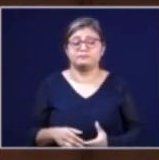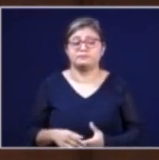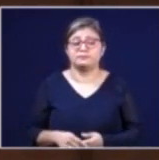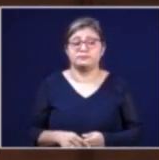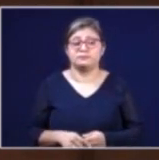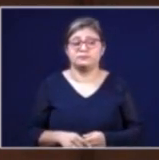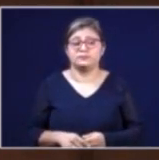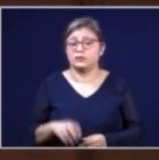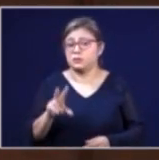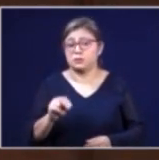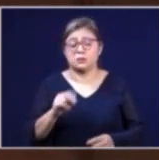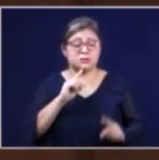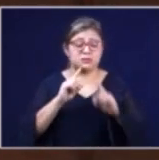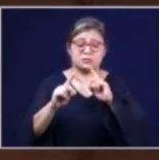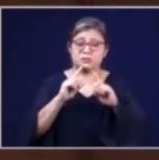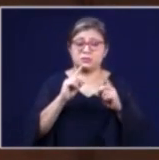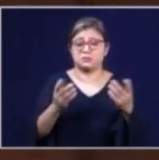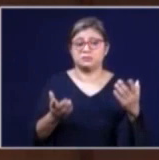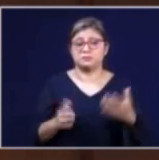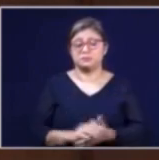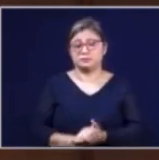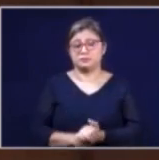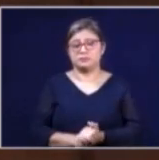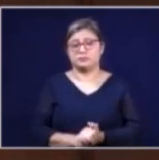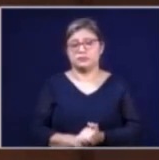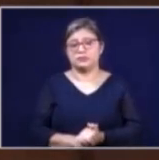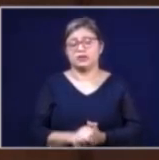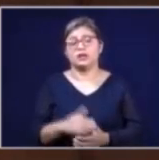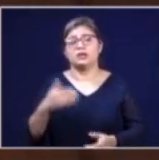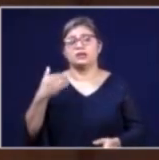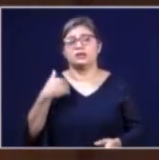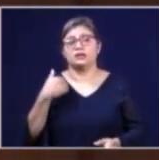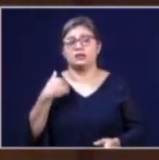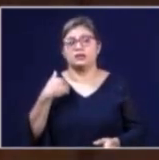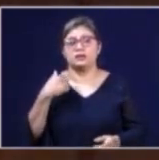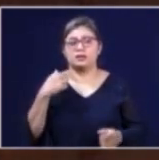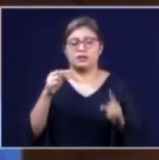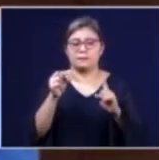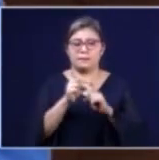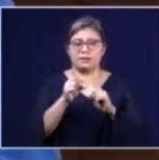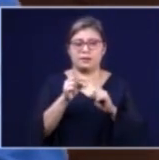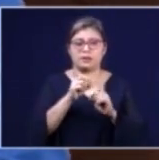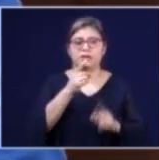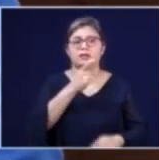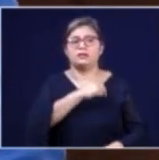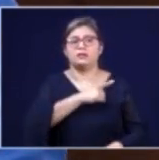Eso no se discute. Para cuestión de orden, tiene la palabra el diputado Jairo Salazar.